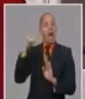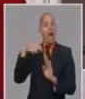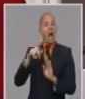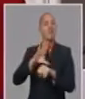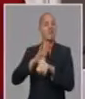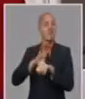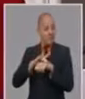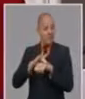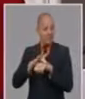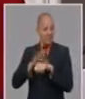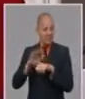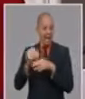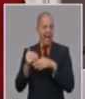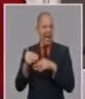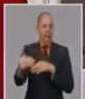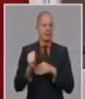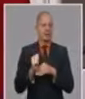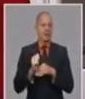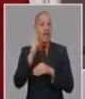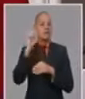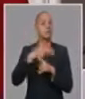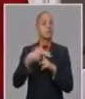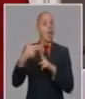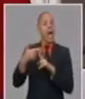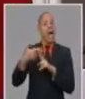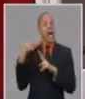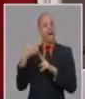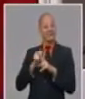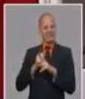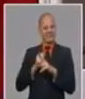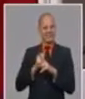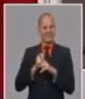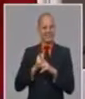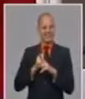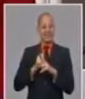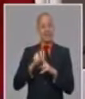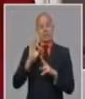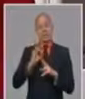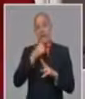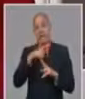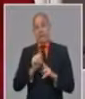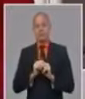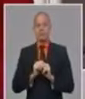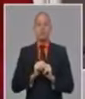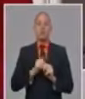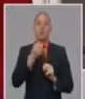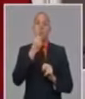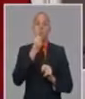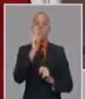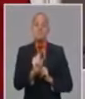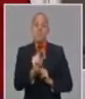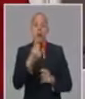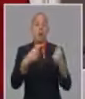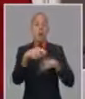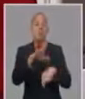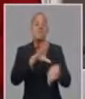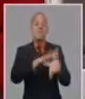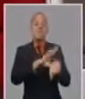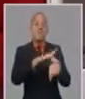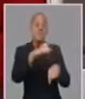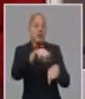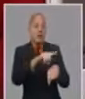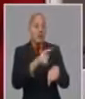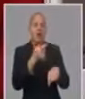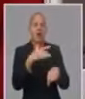interesante. Algo que se está estudiando en el mundo que estamos estudiando nosotros. No es lo mismo el que enfrentó la enfermedad con un grupo de comorbilidades, cómo puede